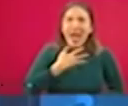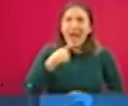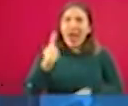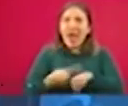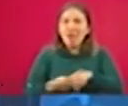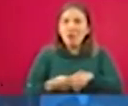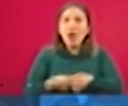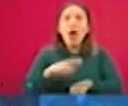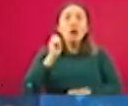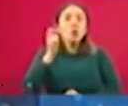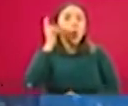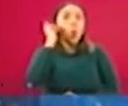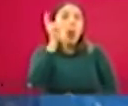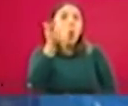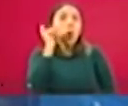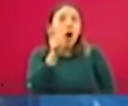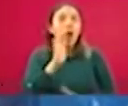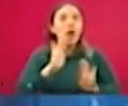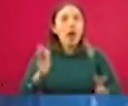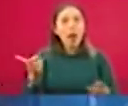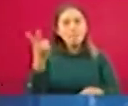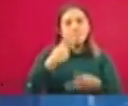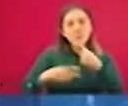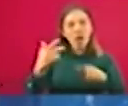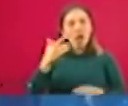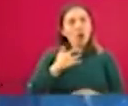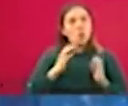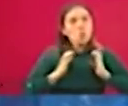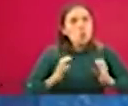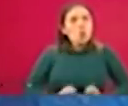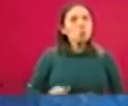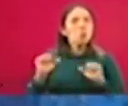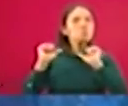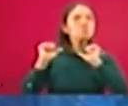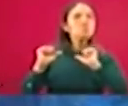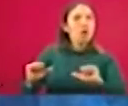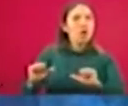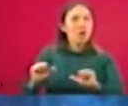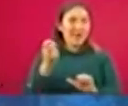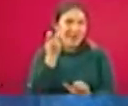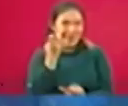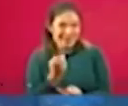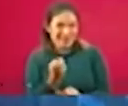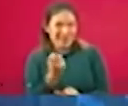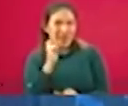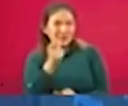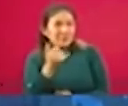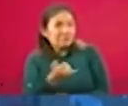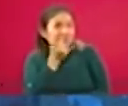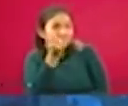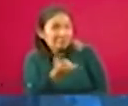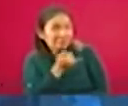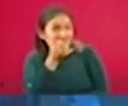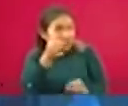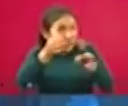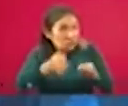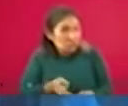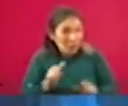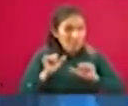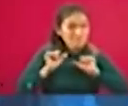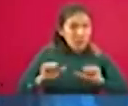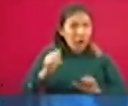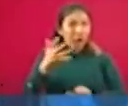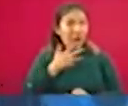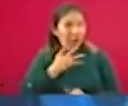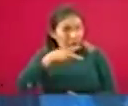decir, hasta me parece estimulante ver que en esta epidemia, a diferencia de otras, ha habido un involucramiento público muy amplio, lo cual me da